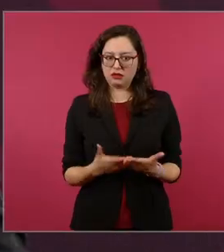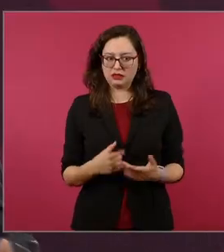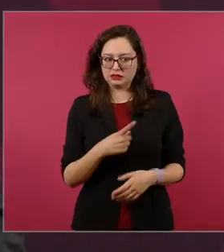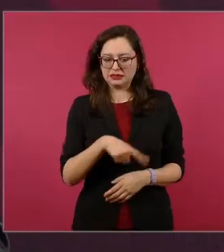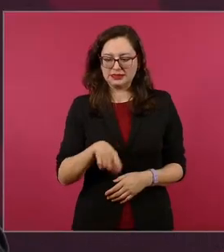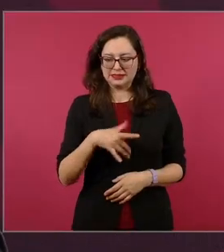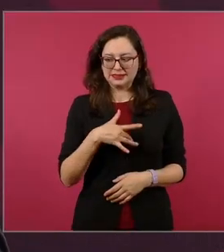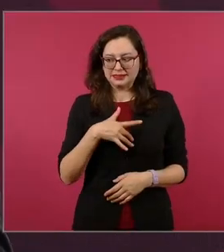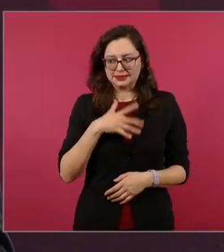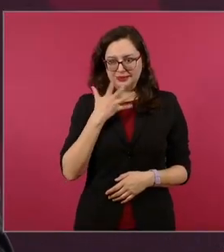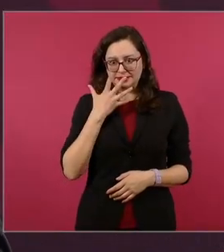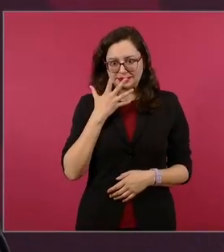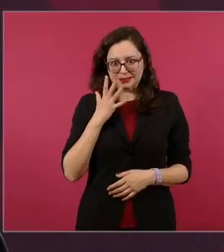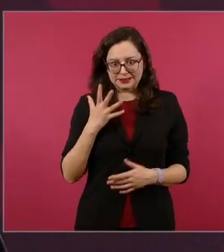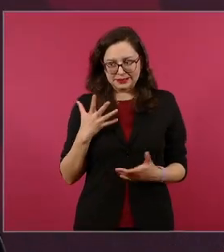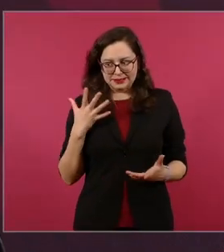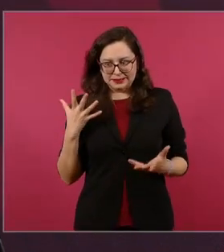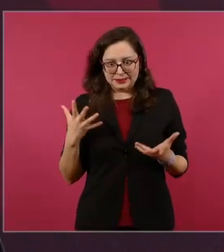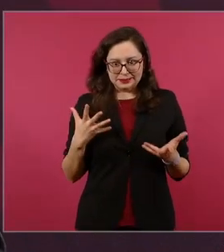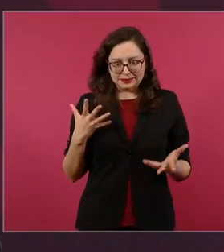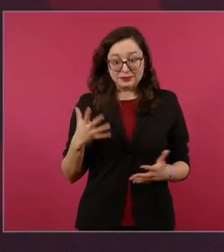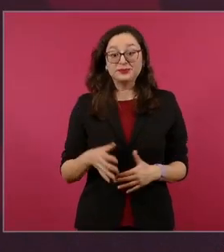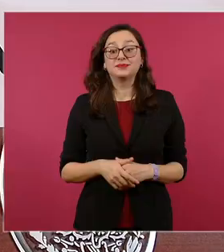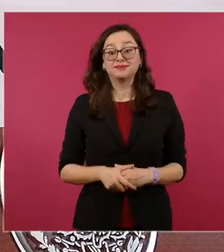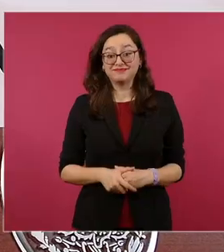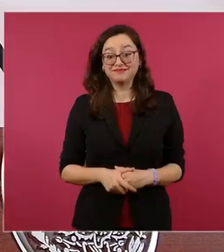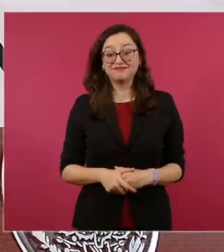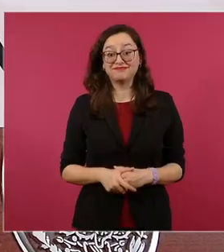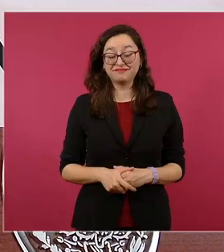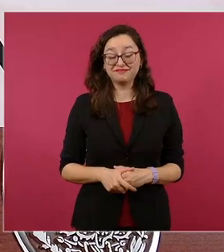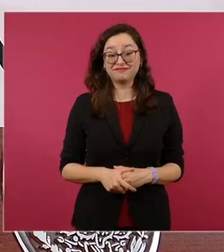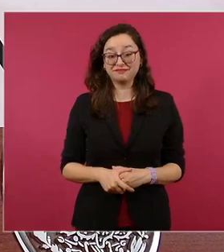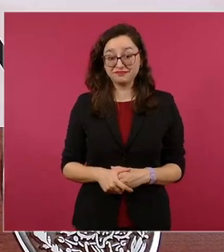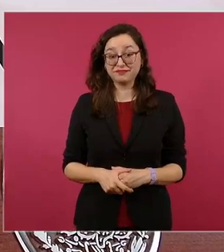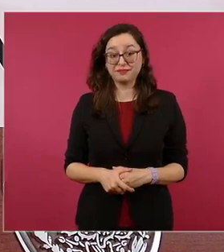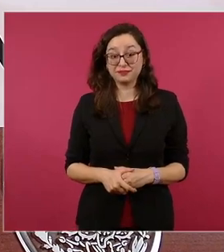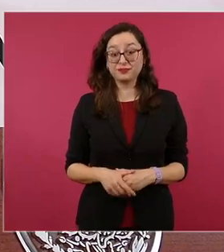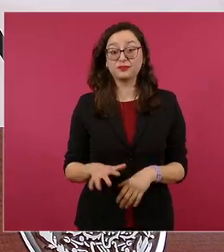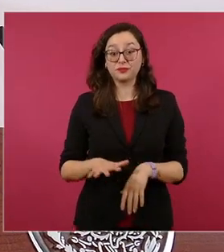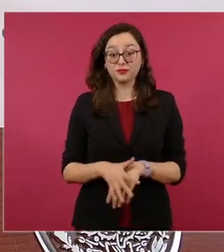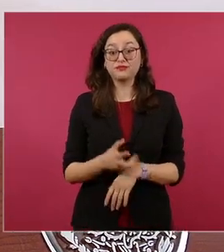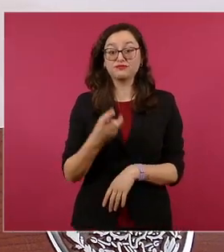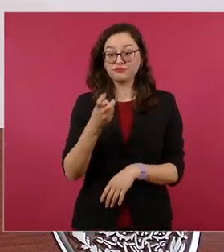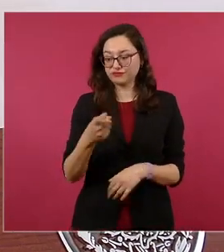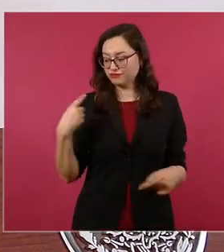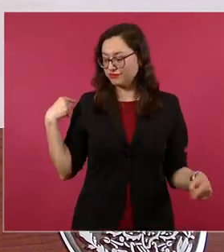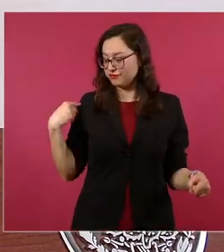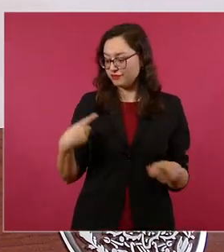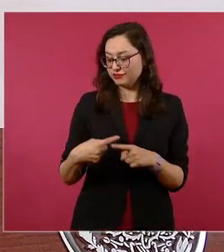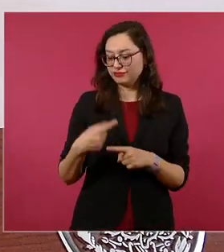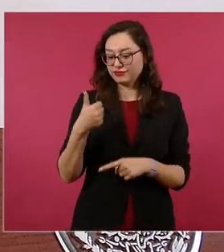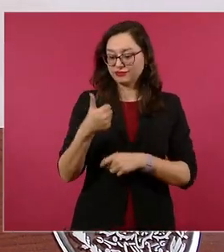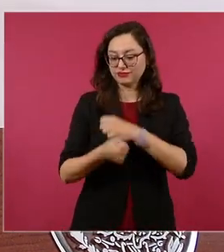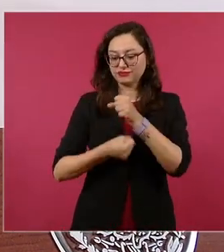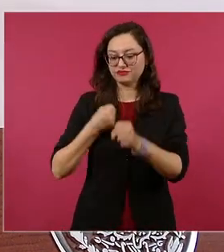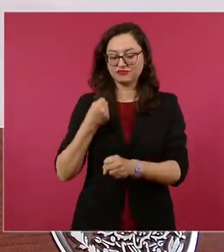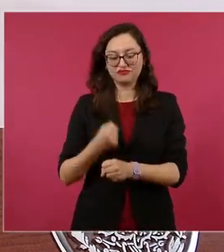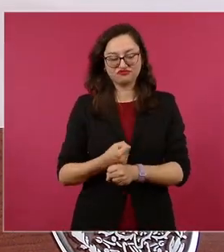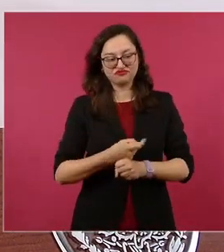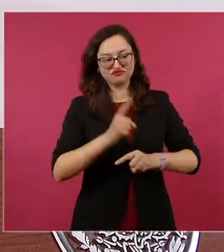Bueno, todo eso es lo que se está desmoronando